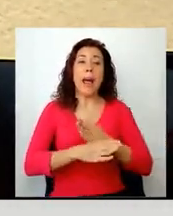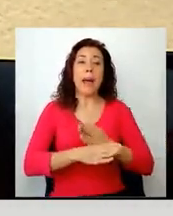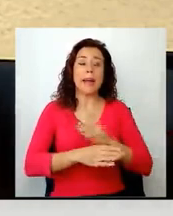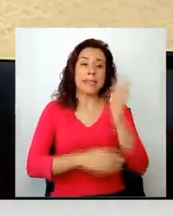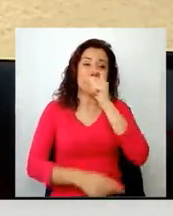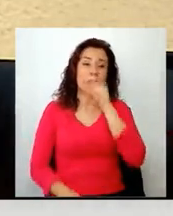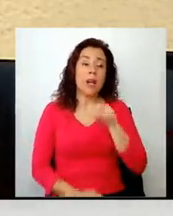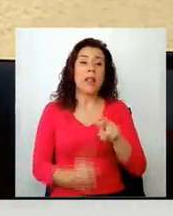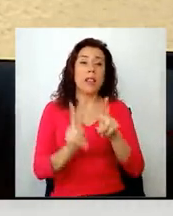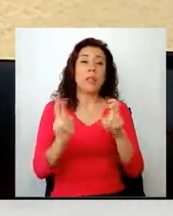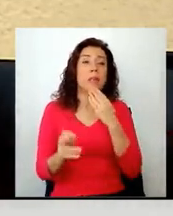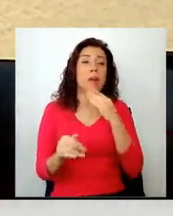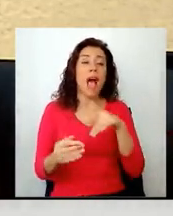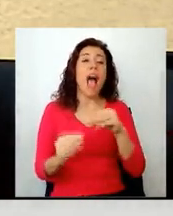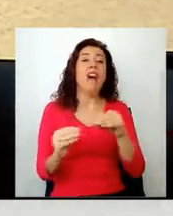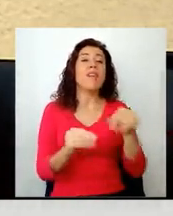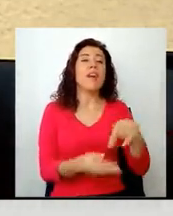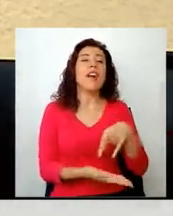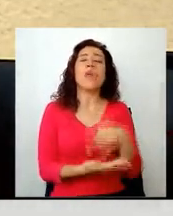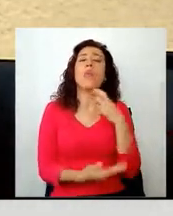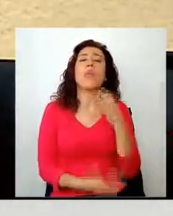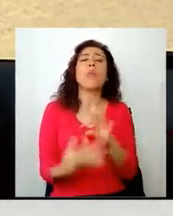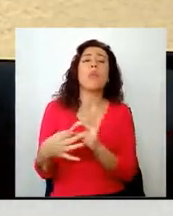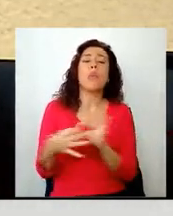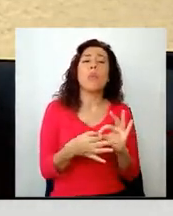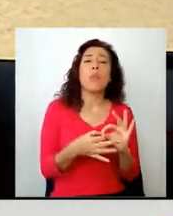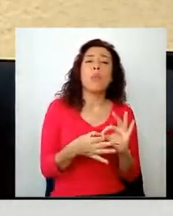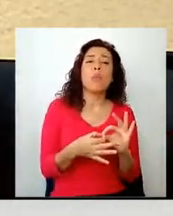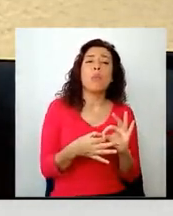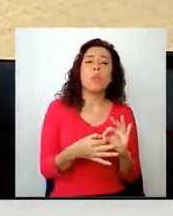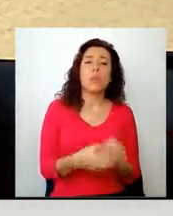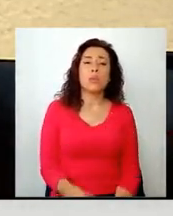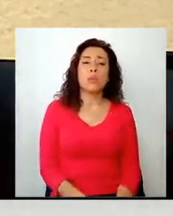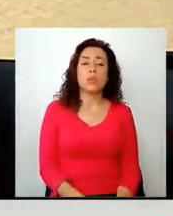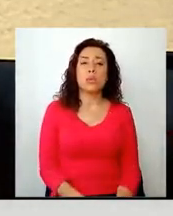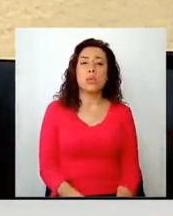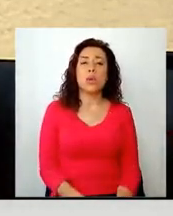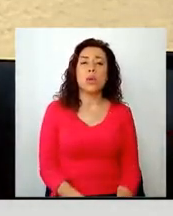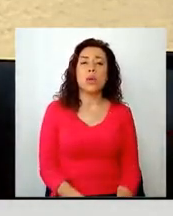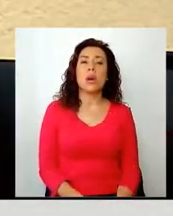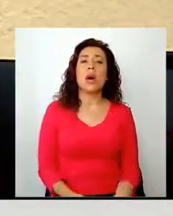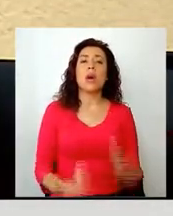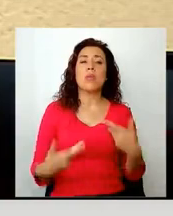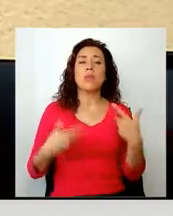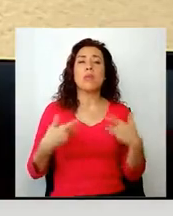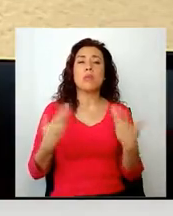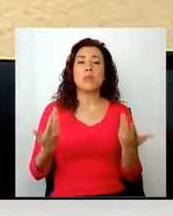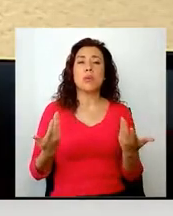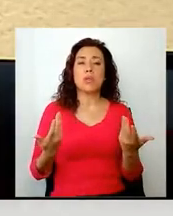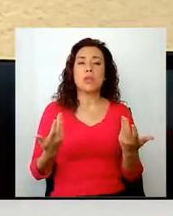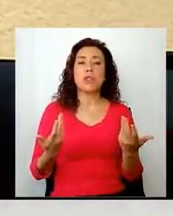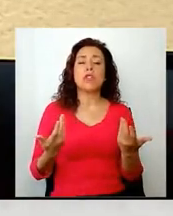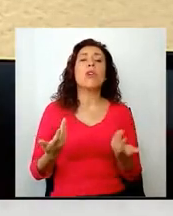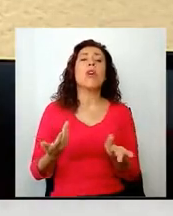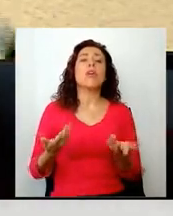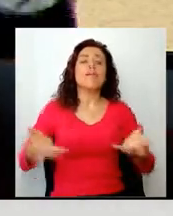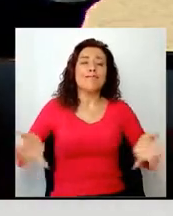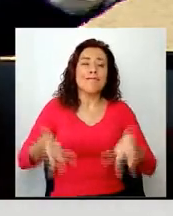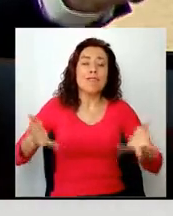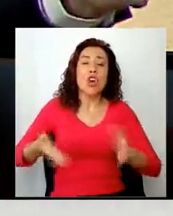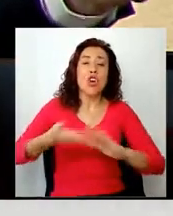en el parlamento Por qué Porque está generando una motivación y una acción de comunidades que están siendo afectadas